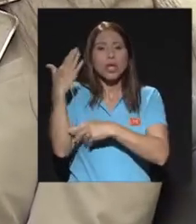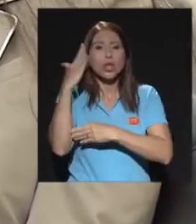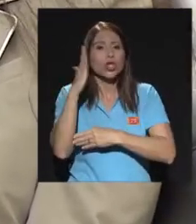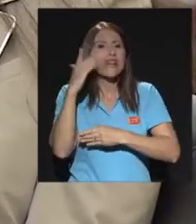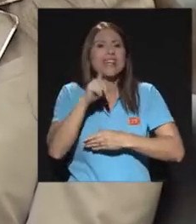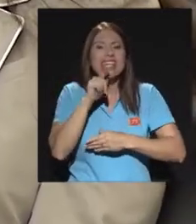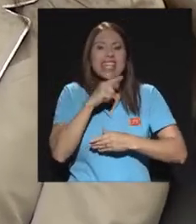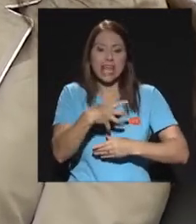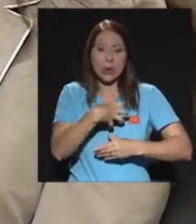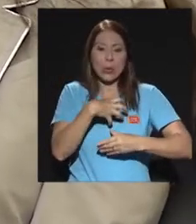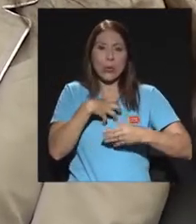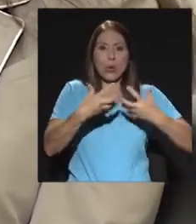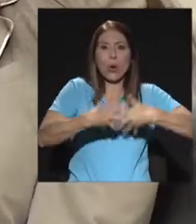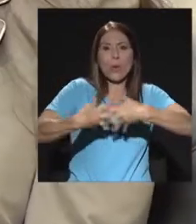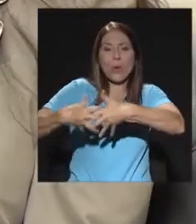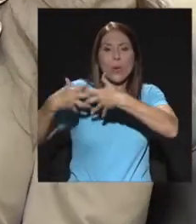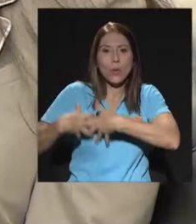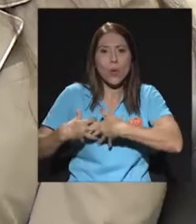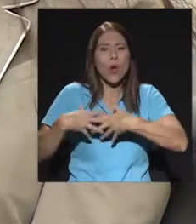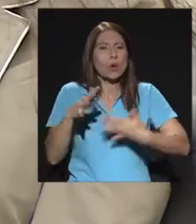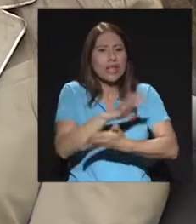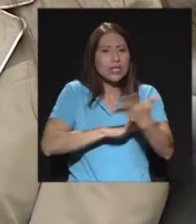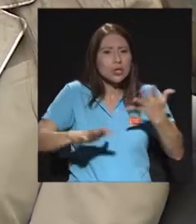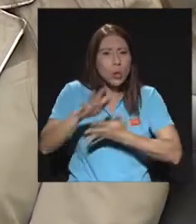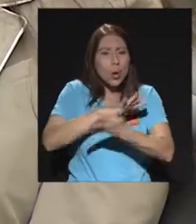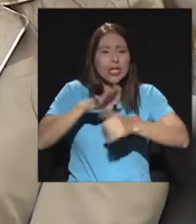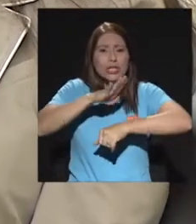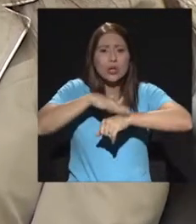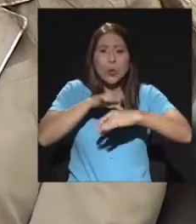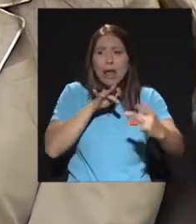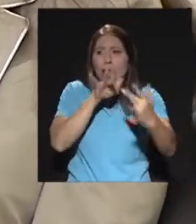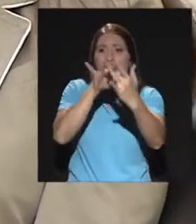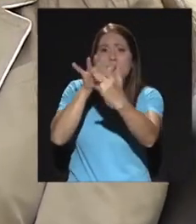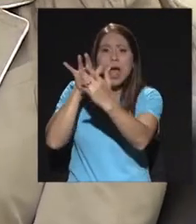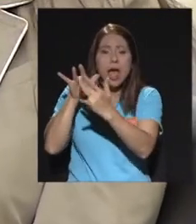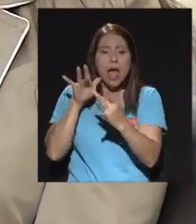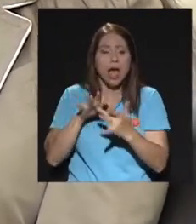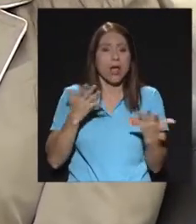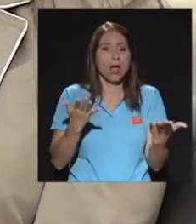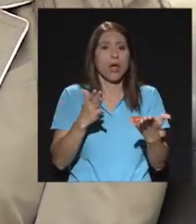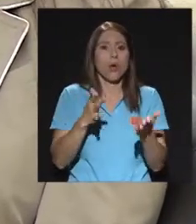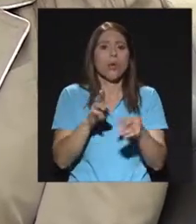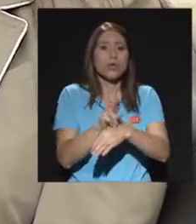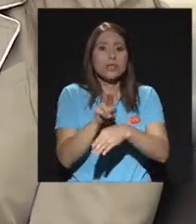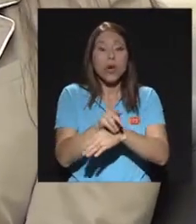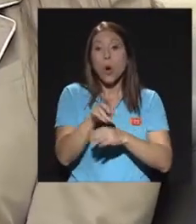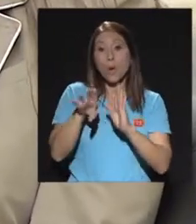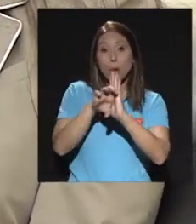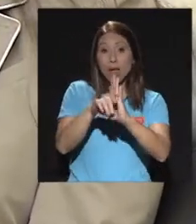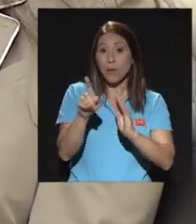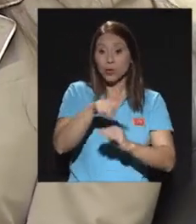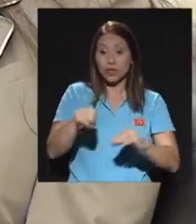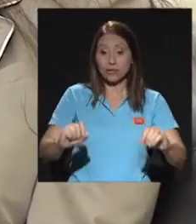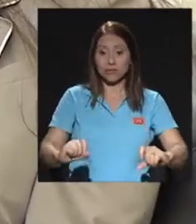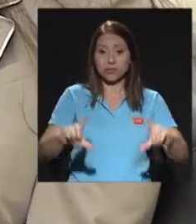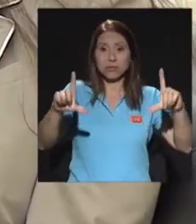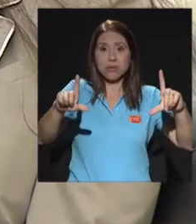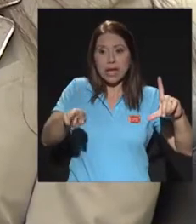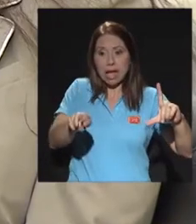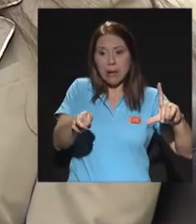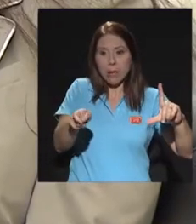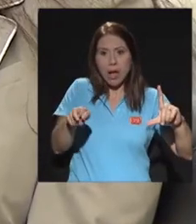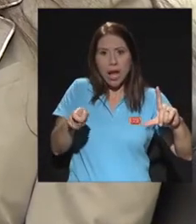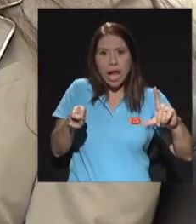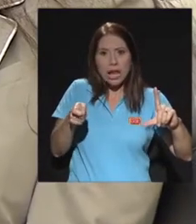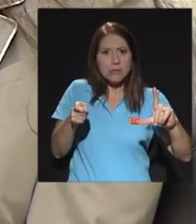un desorden en las coberturas, subutilización de frecuencias, usted va y pone el canal que usted quiera de